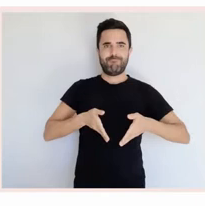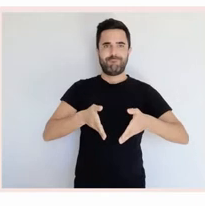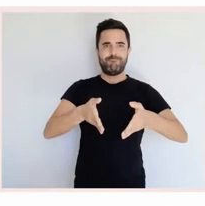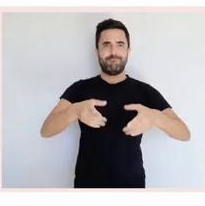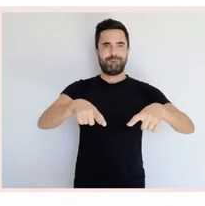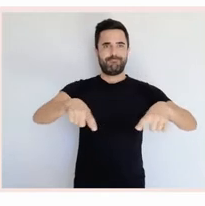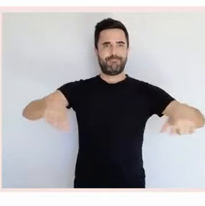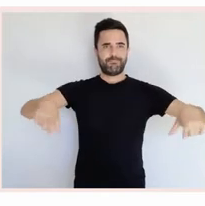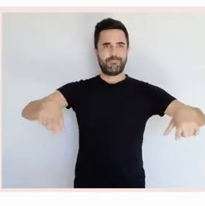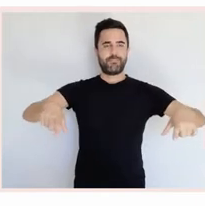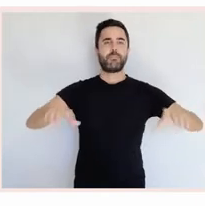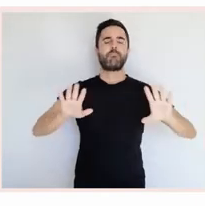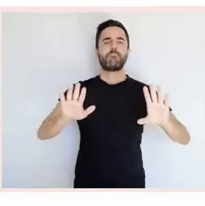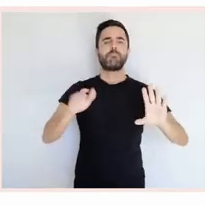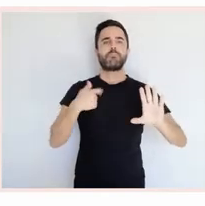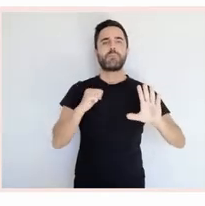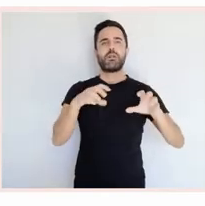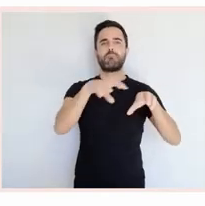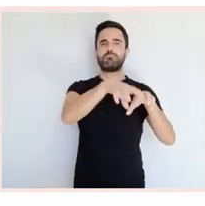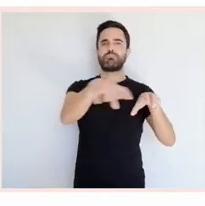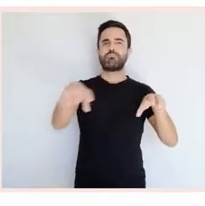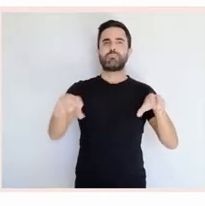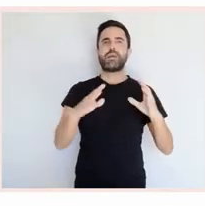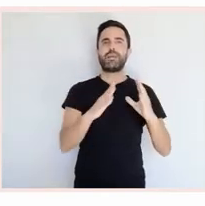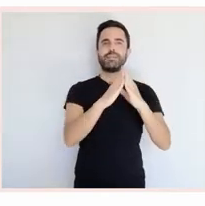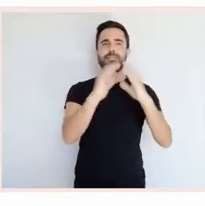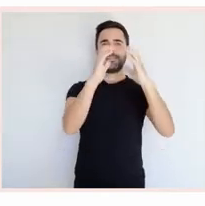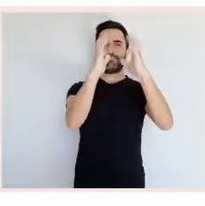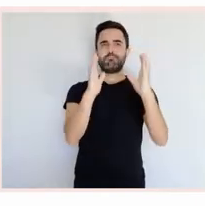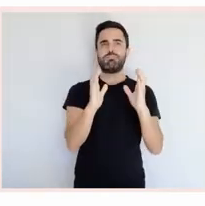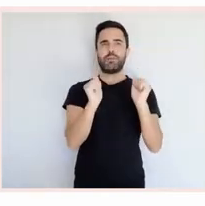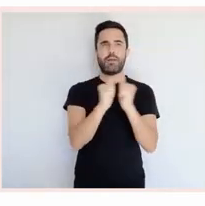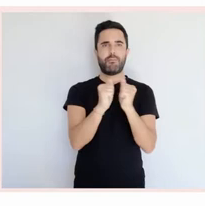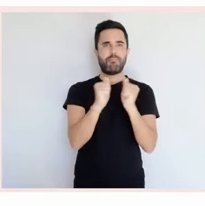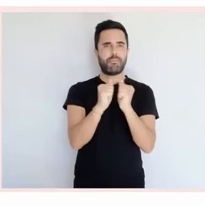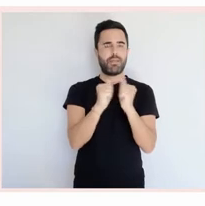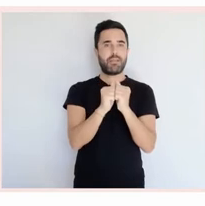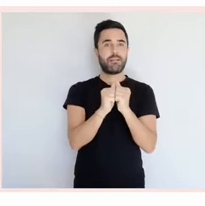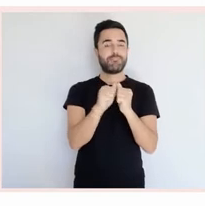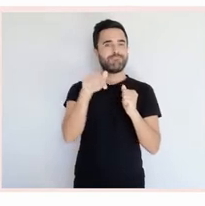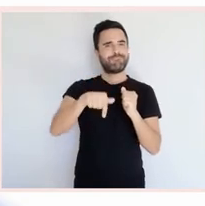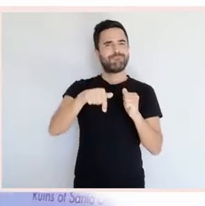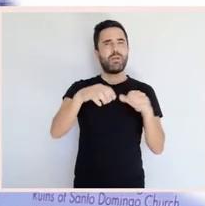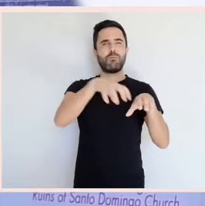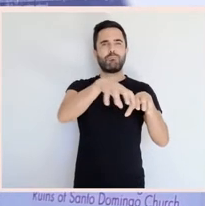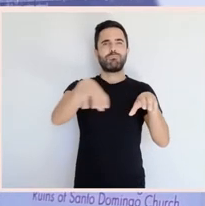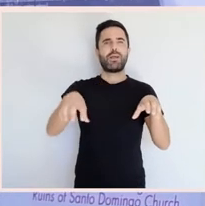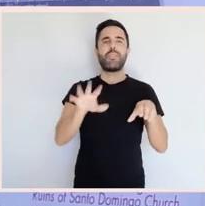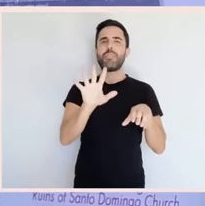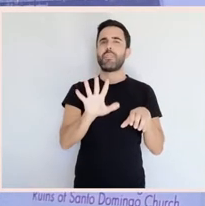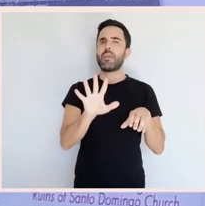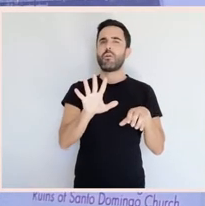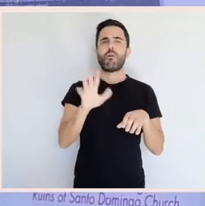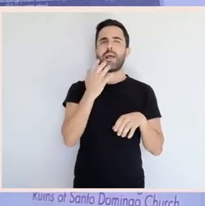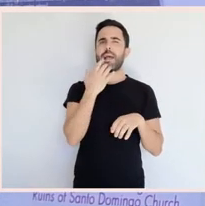cabeceira, que neste caso son cinco, o cal convirte a igrexa de San Domingos de Pontevedra no único exemplo da arquitectura mendicante